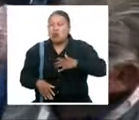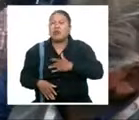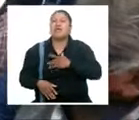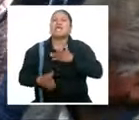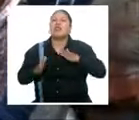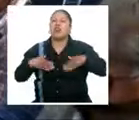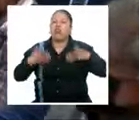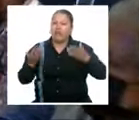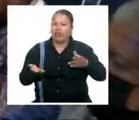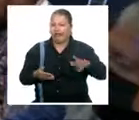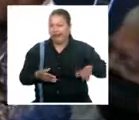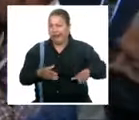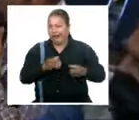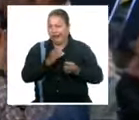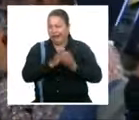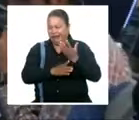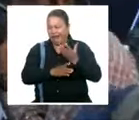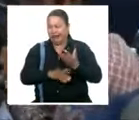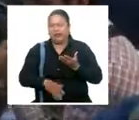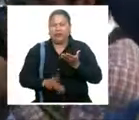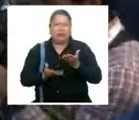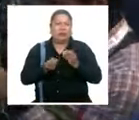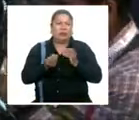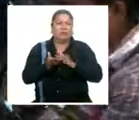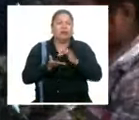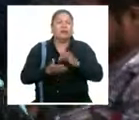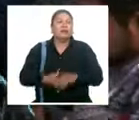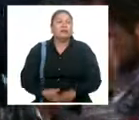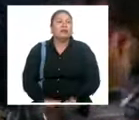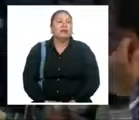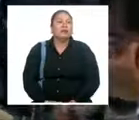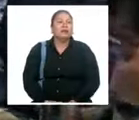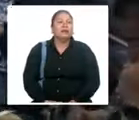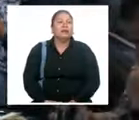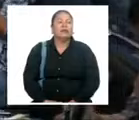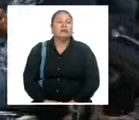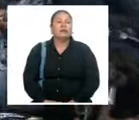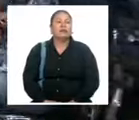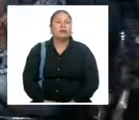a este gobierno. Muchas gracias. Pues, ¿sí?